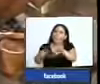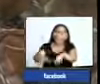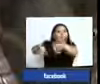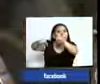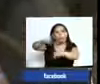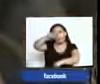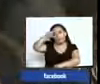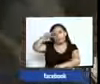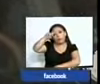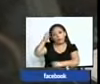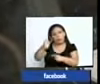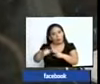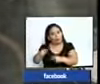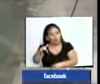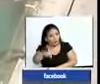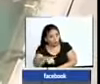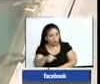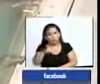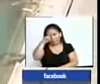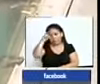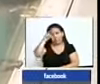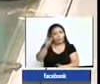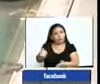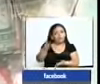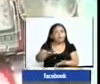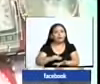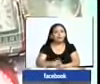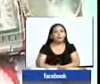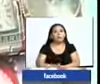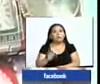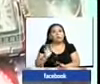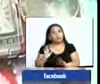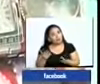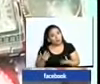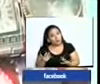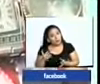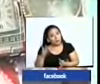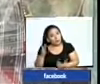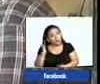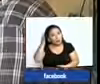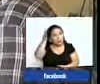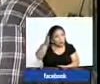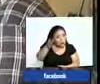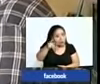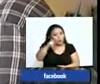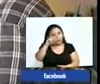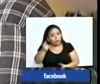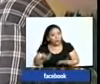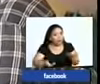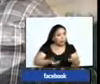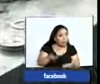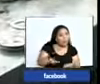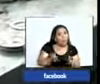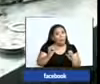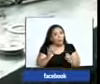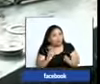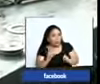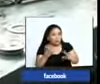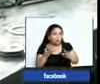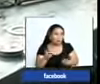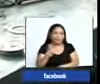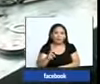actividades. Ahora han reactivado su trabajo. El tiempo dirá si sus servicios continuarán siendo demandados por